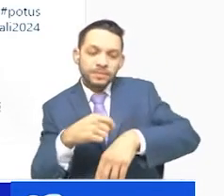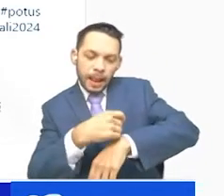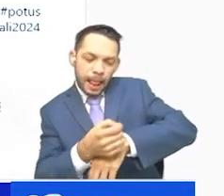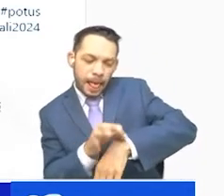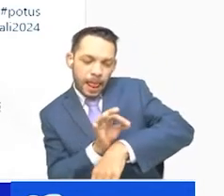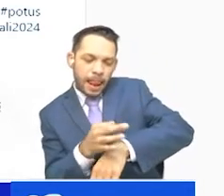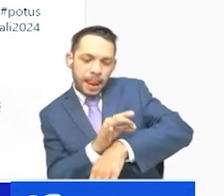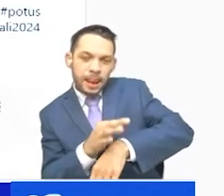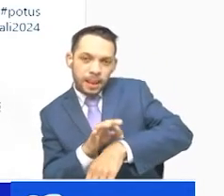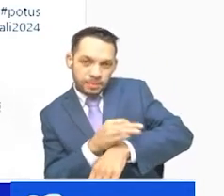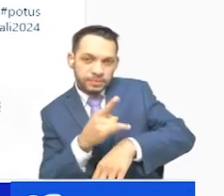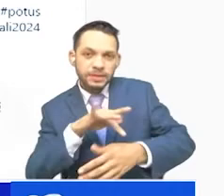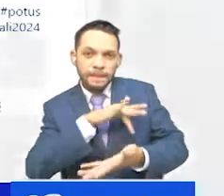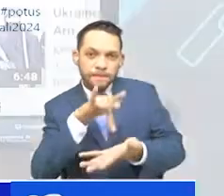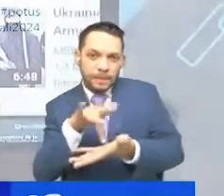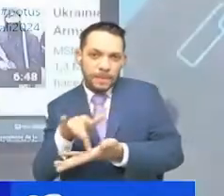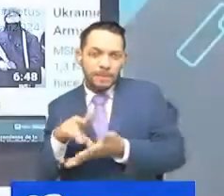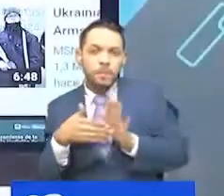distintos actos.